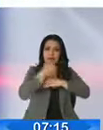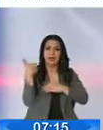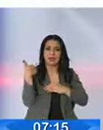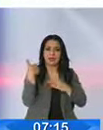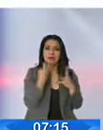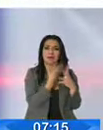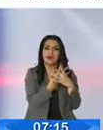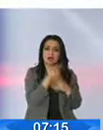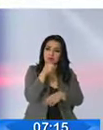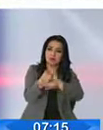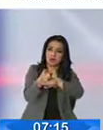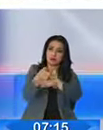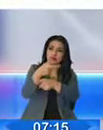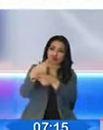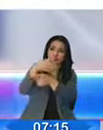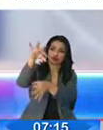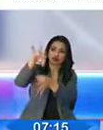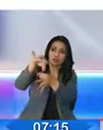CNE que no inscriba cualquier nombramiento ilegal de